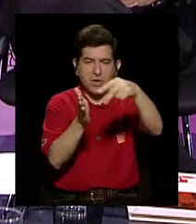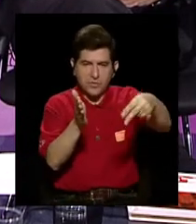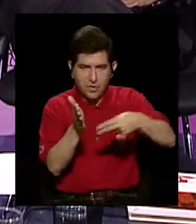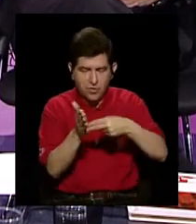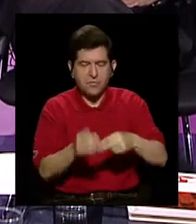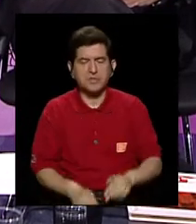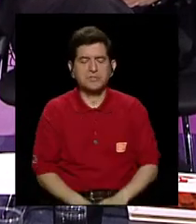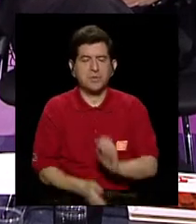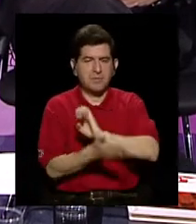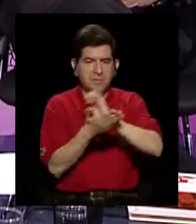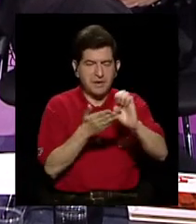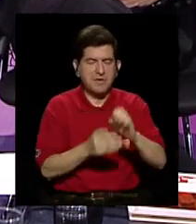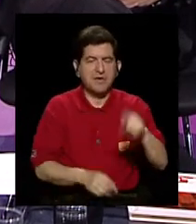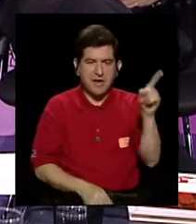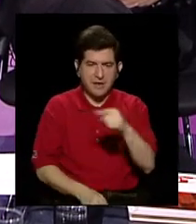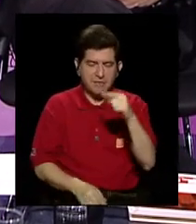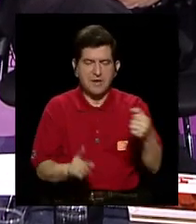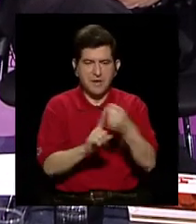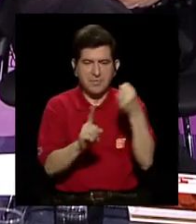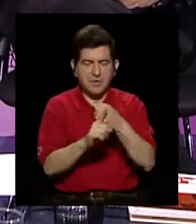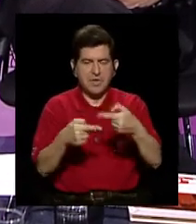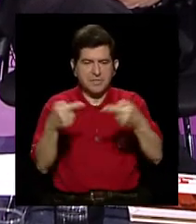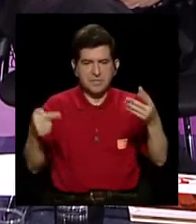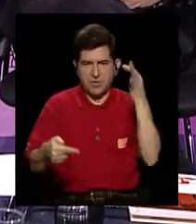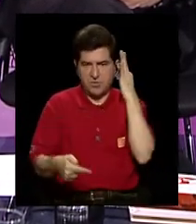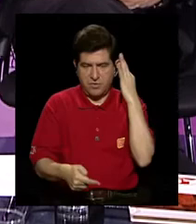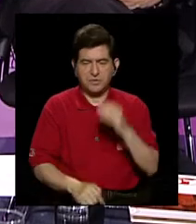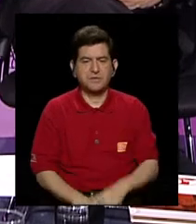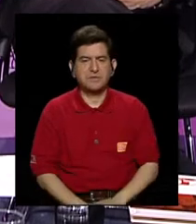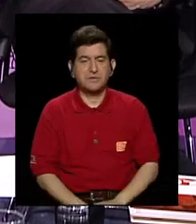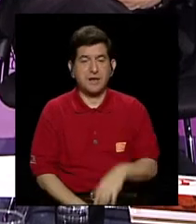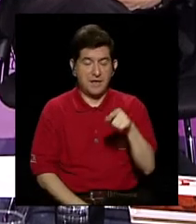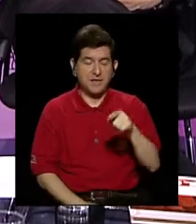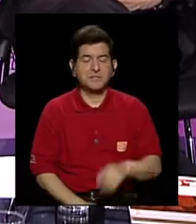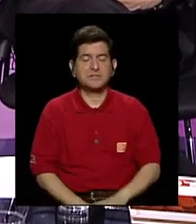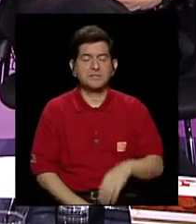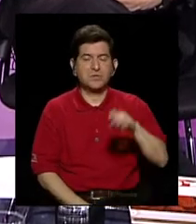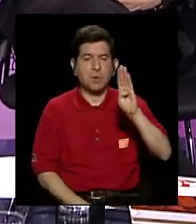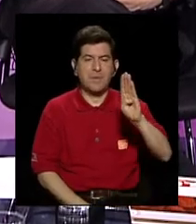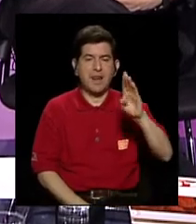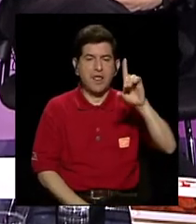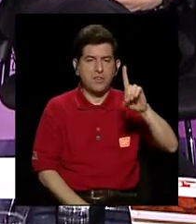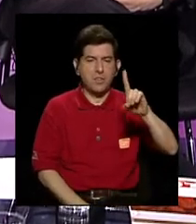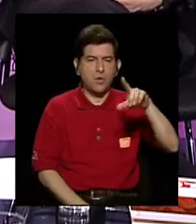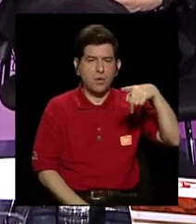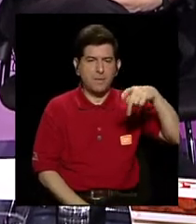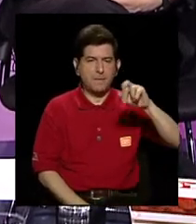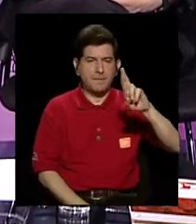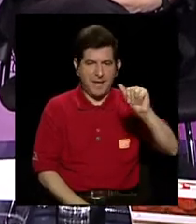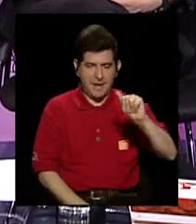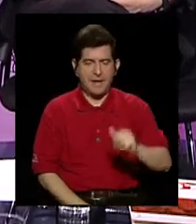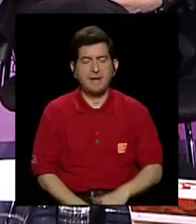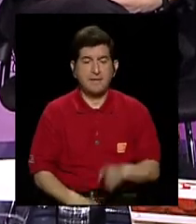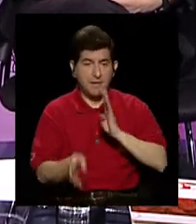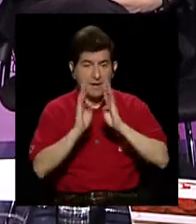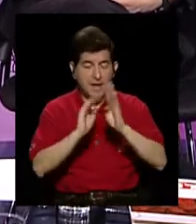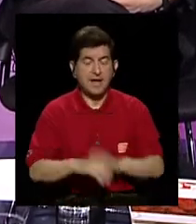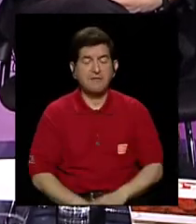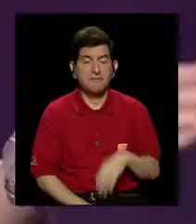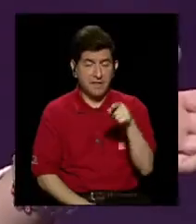establece la Convención para Prevenir, Sancionar y Erradicar la Violencia contra las Mujeres, la Convención Belém do Pará, que habla del